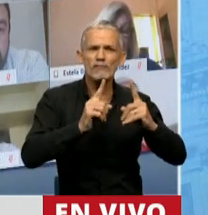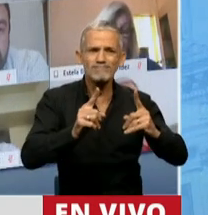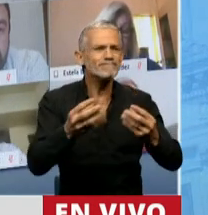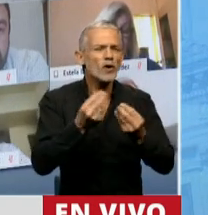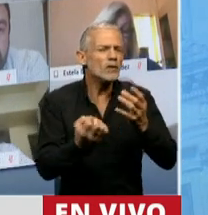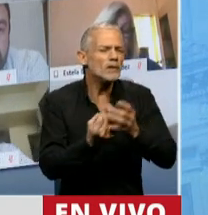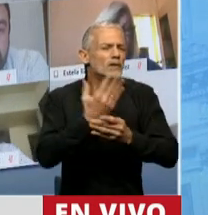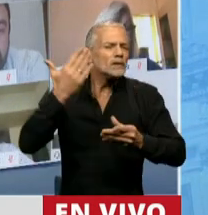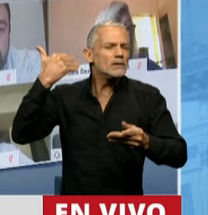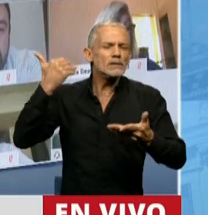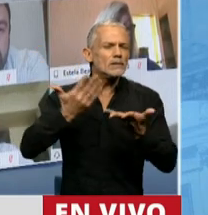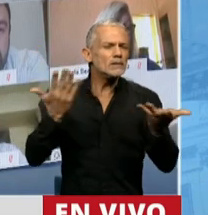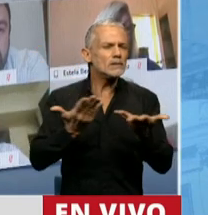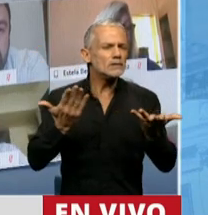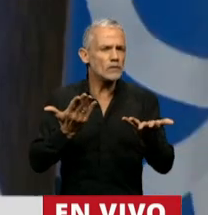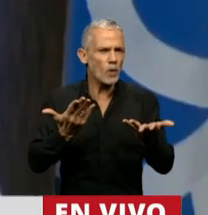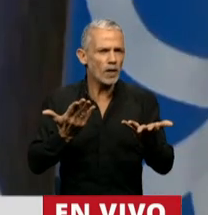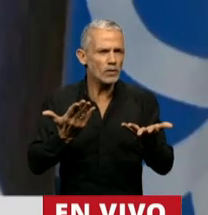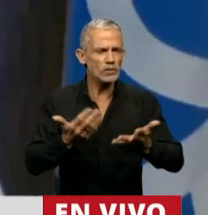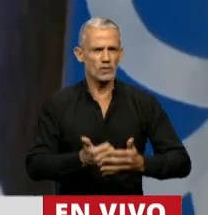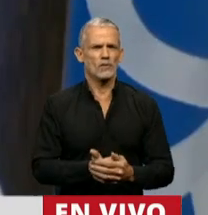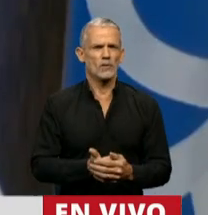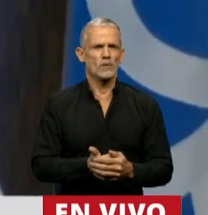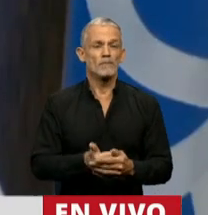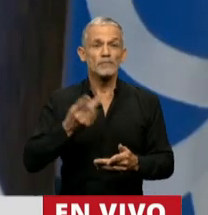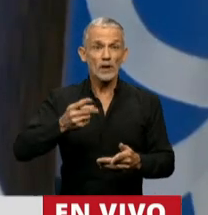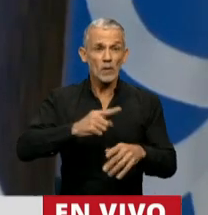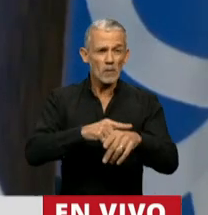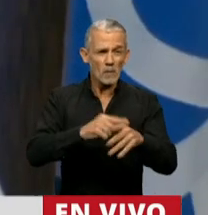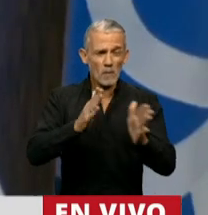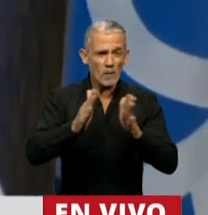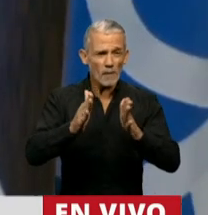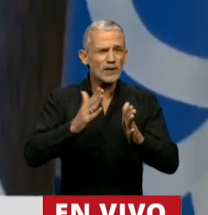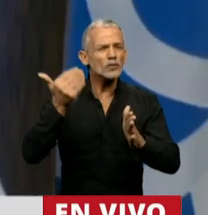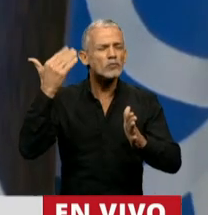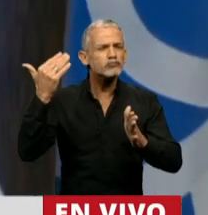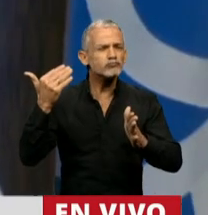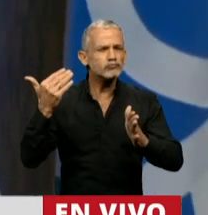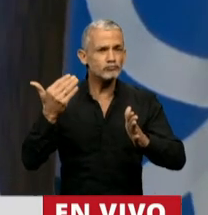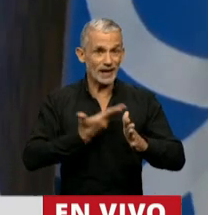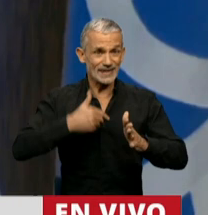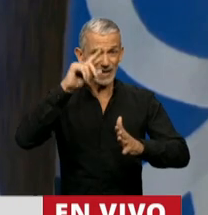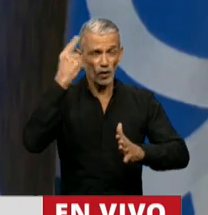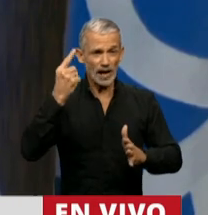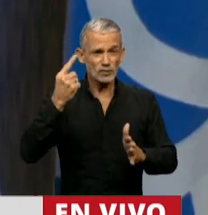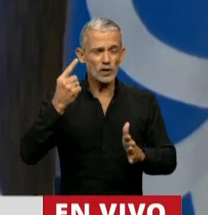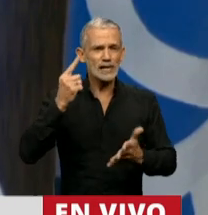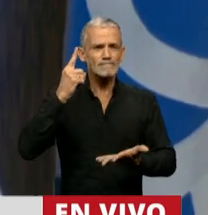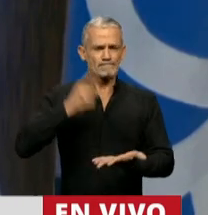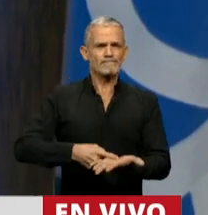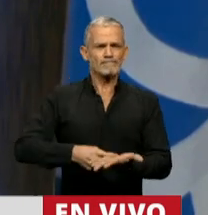su origen en el momento en que el Estado Nacional